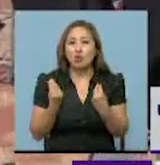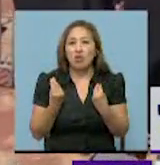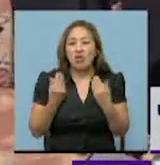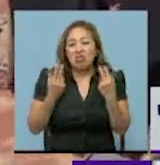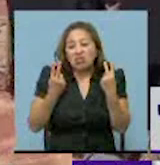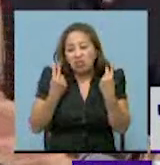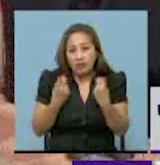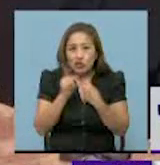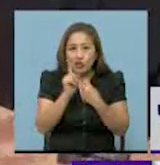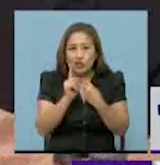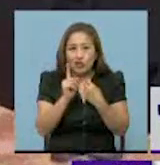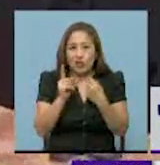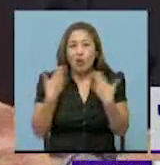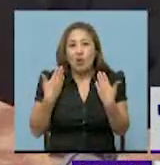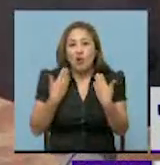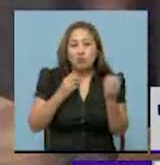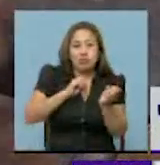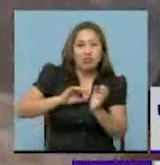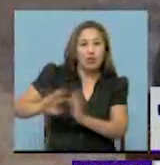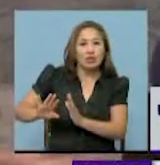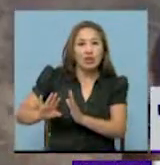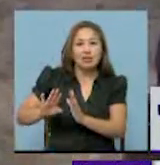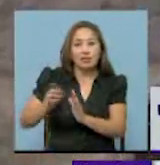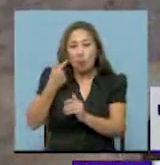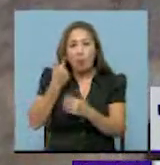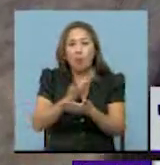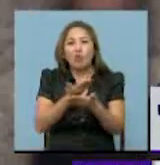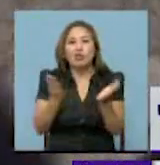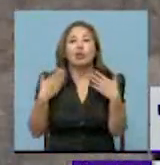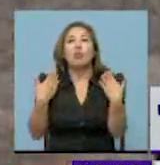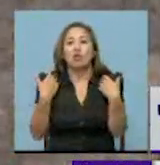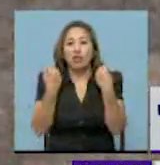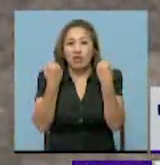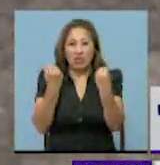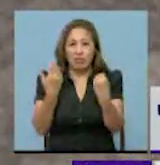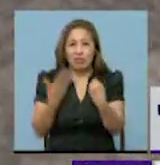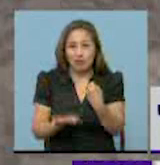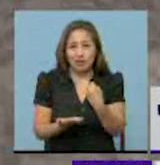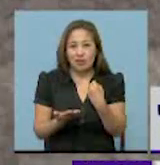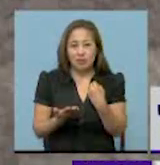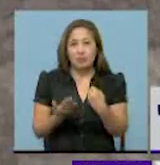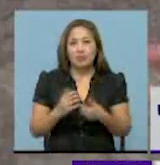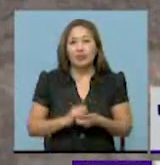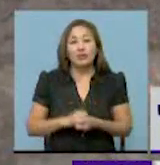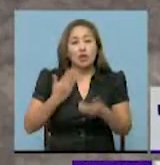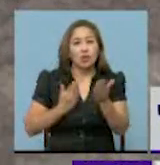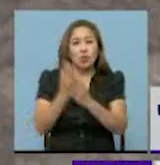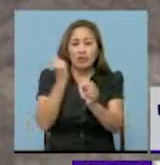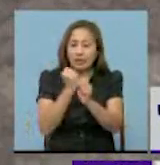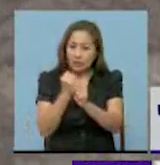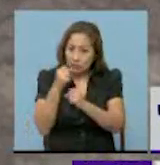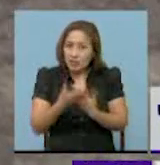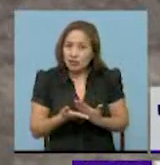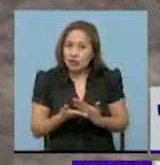frágiles, dejar de estar expuestos a la volatilidad de los demás, y estamos trabajando en eso,